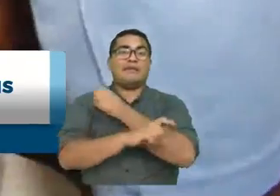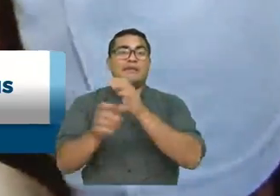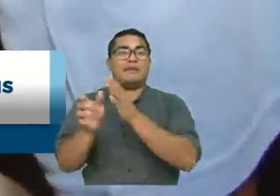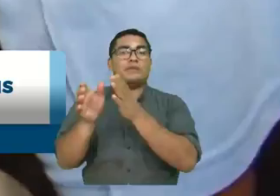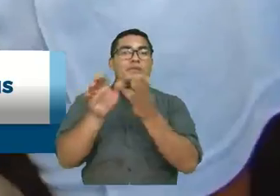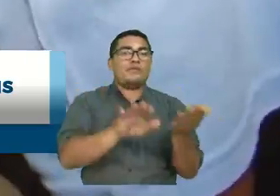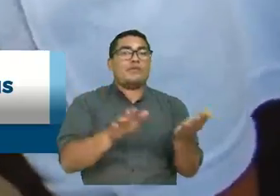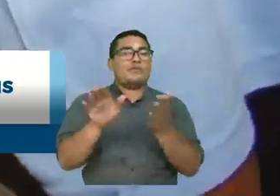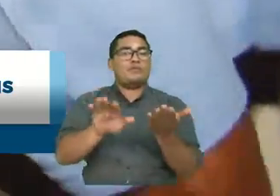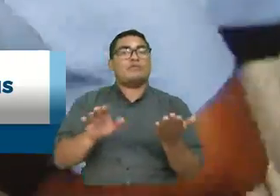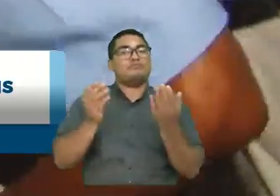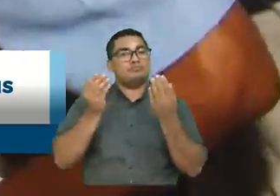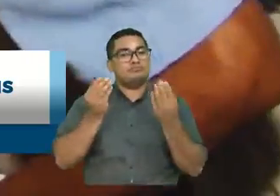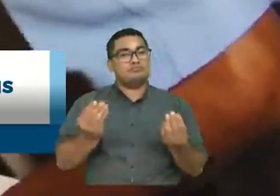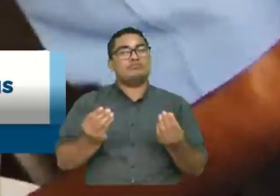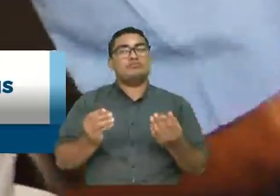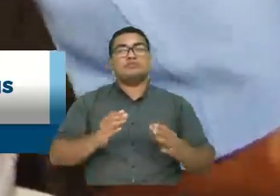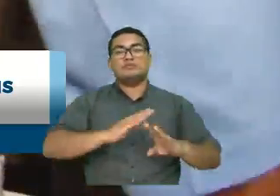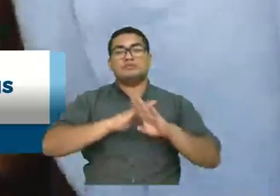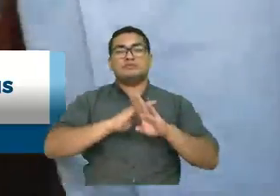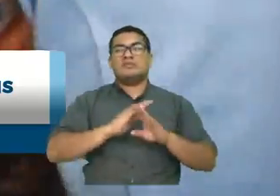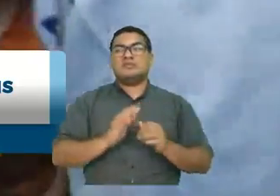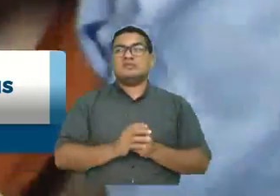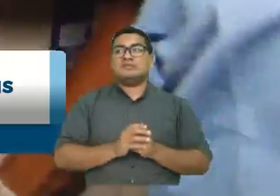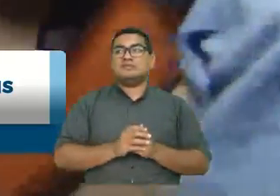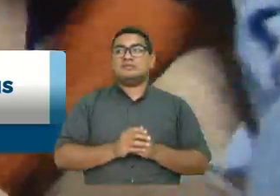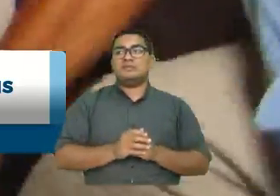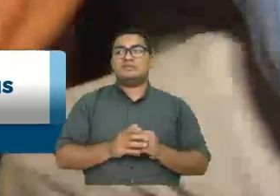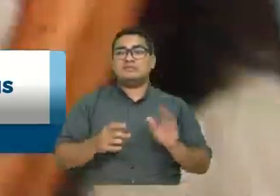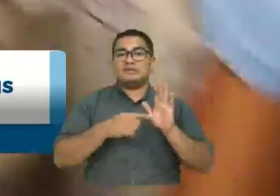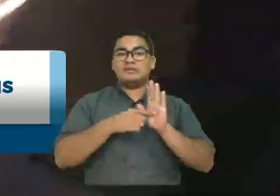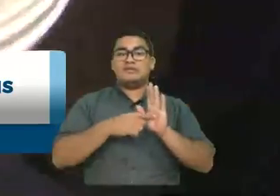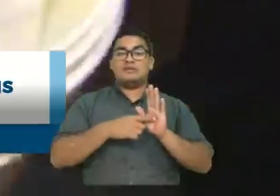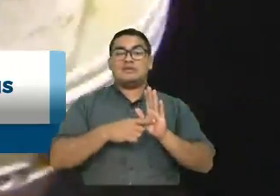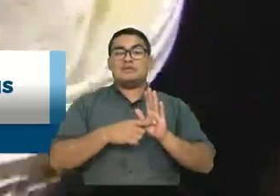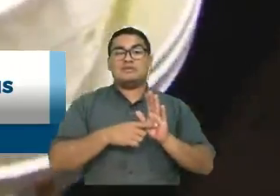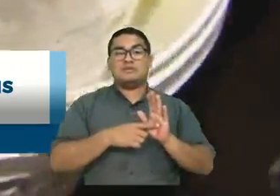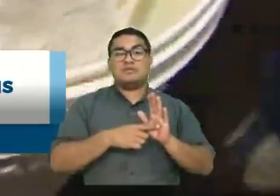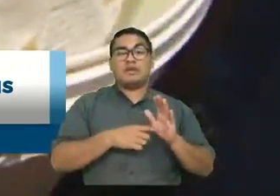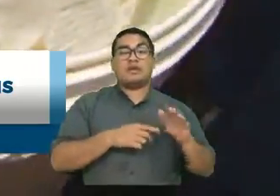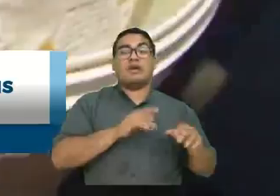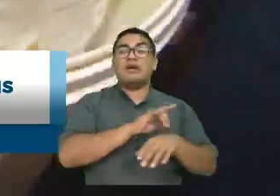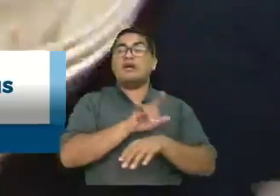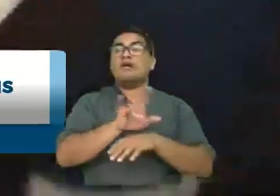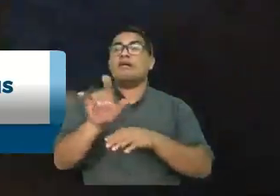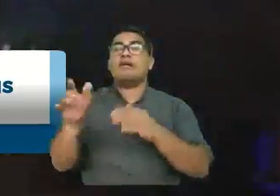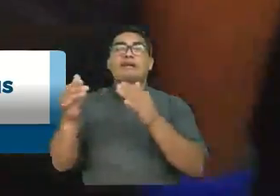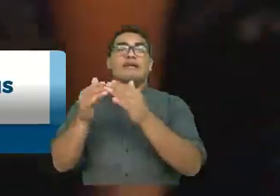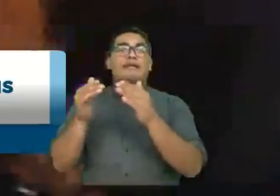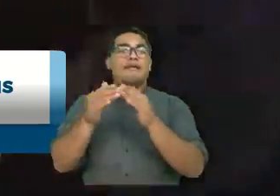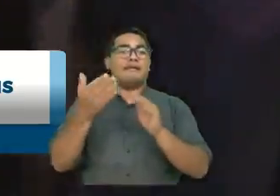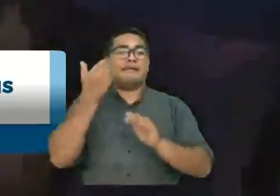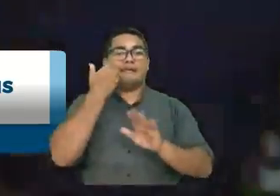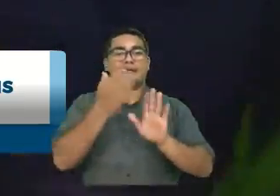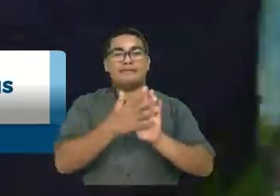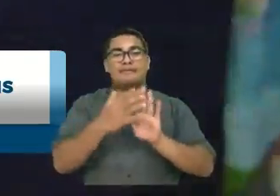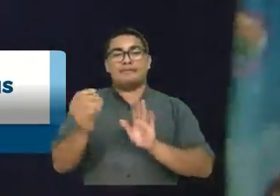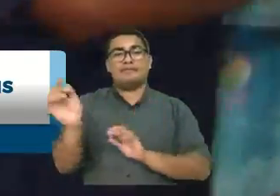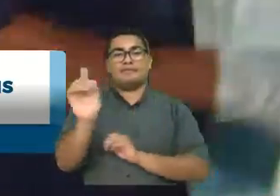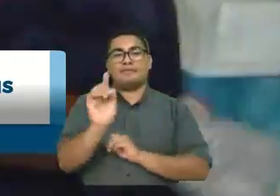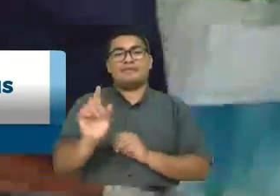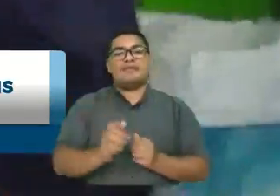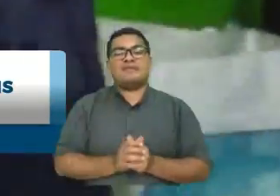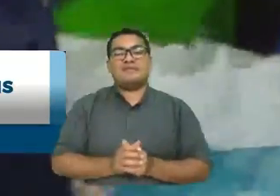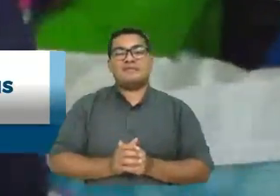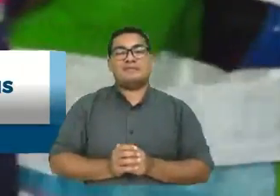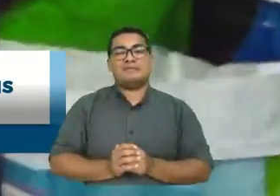roedores. Y evitar que estos roedores, cuando se inunden su madriguera, salgan a las viviendas que están aledañas ahí, ¿verdad? Y siempre la